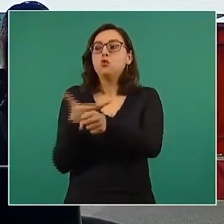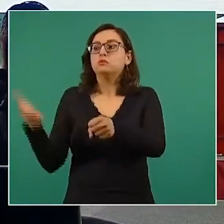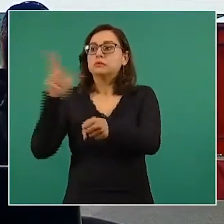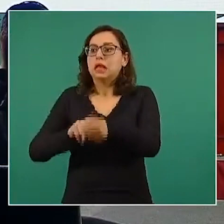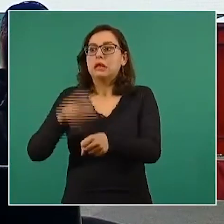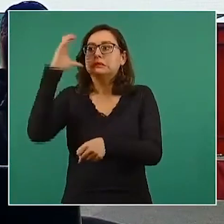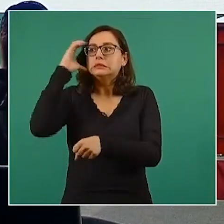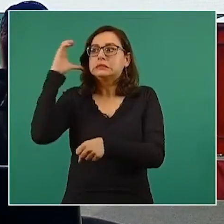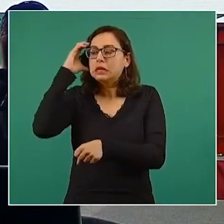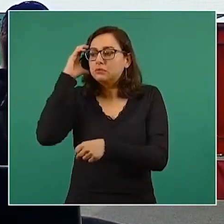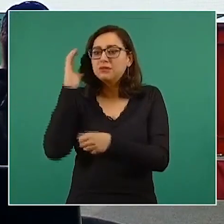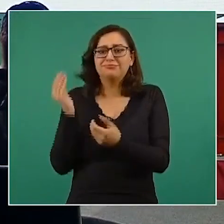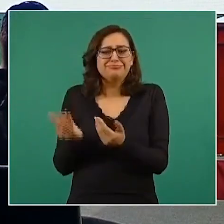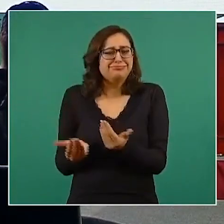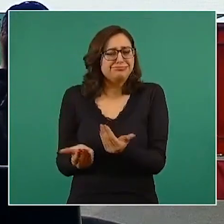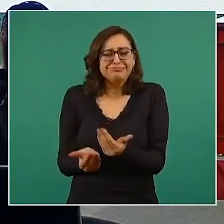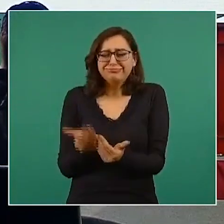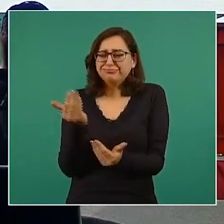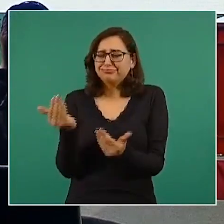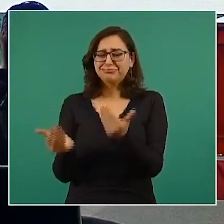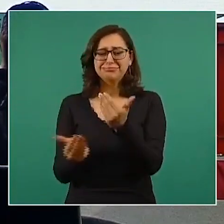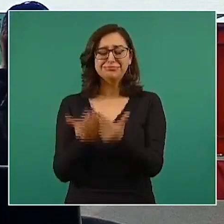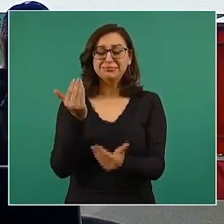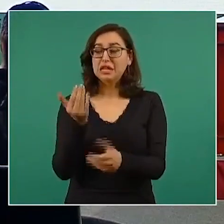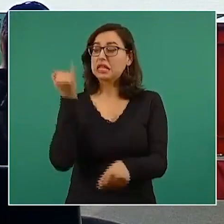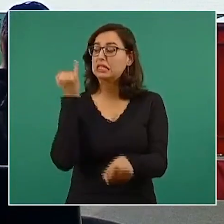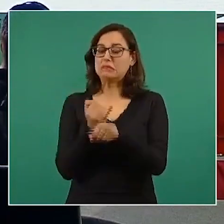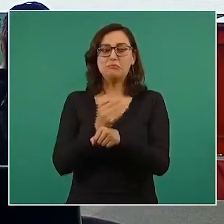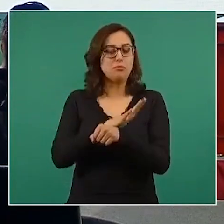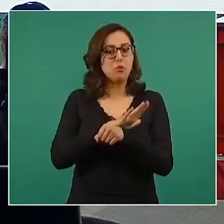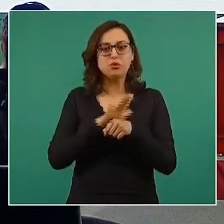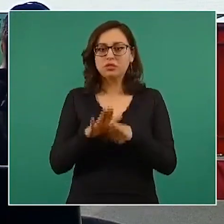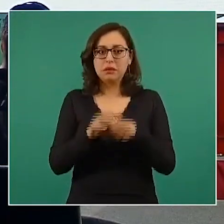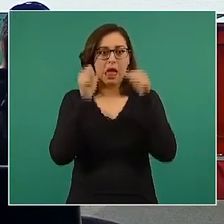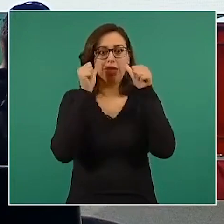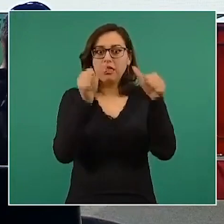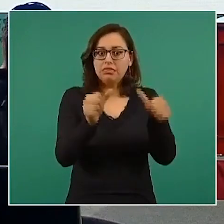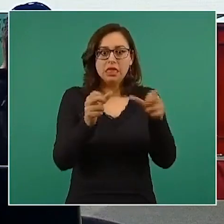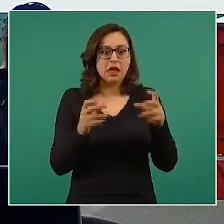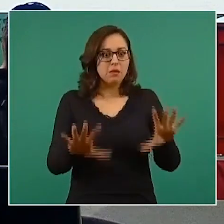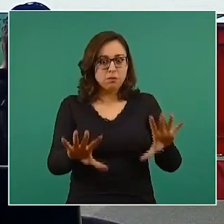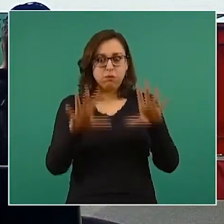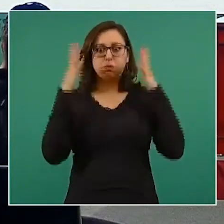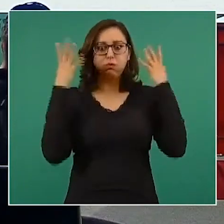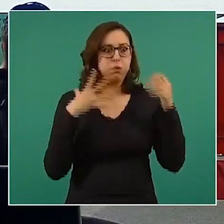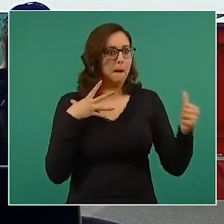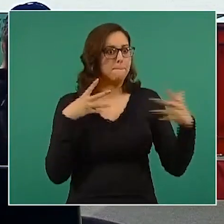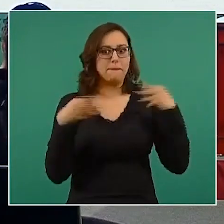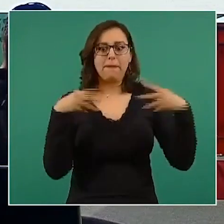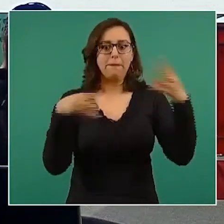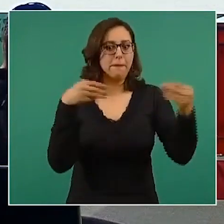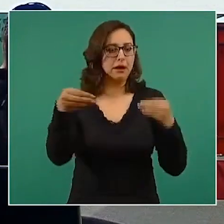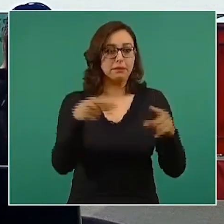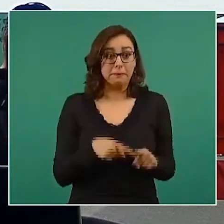COVID. Era indispensable reconvertir. Sobra decir, porque lo dijimos en múltiples ocasiones, que esa era